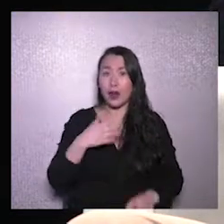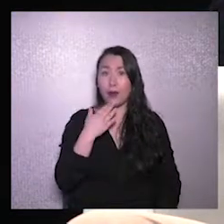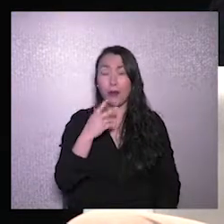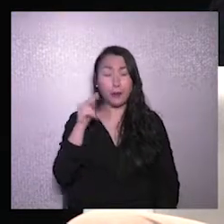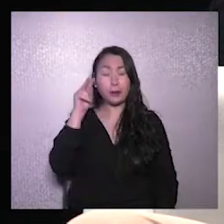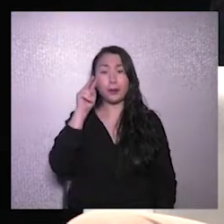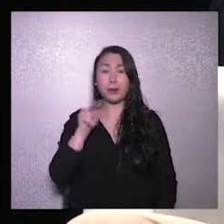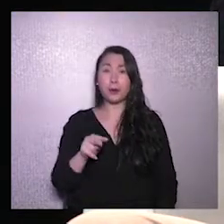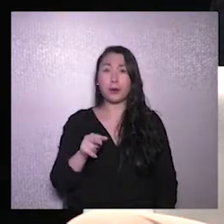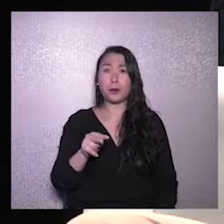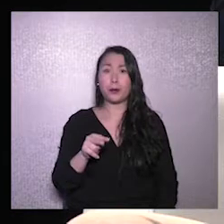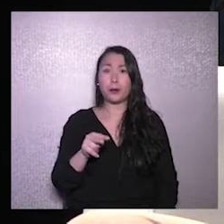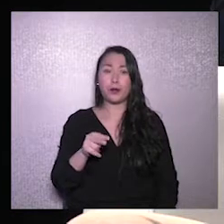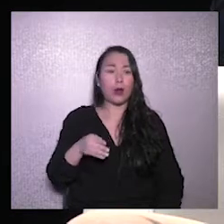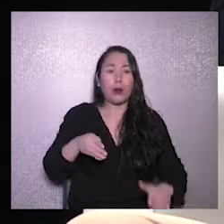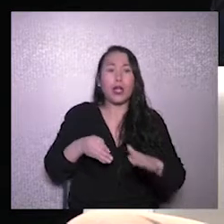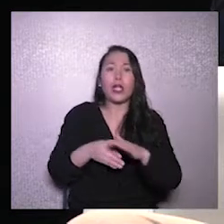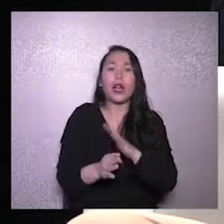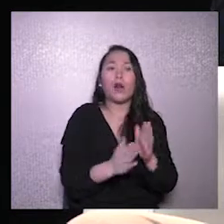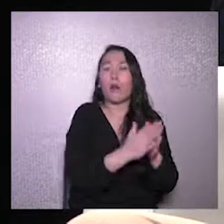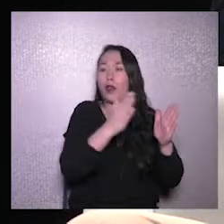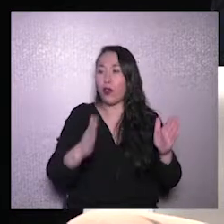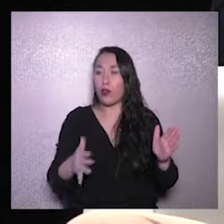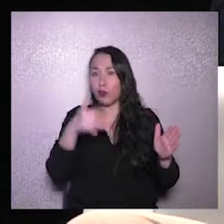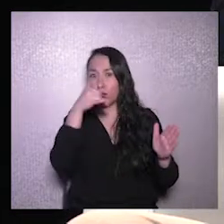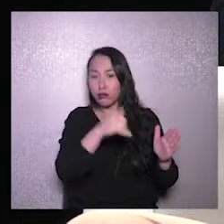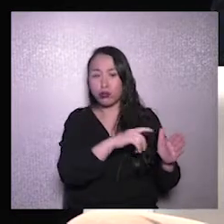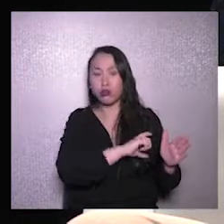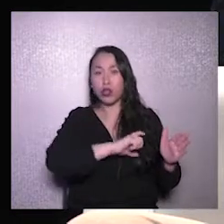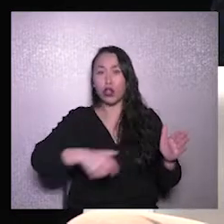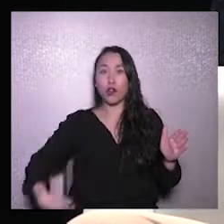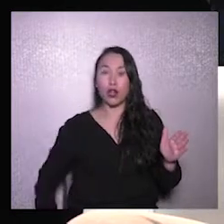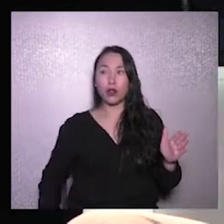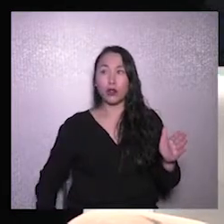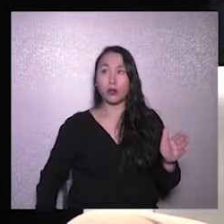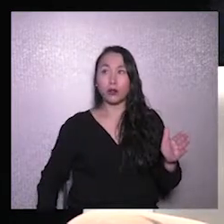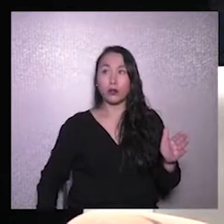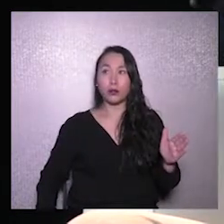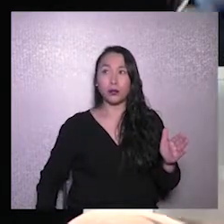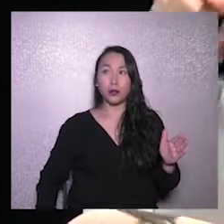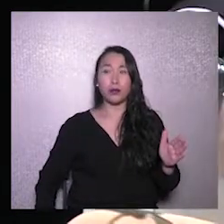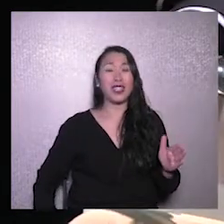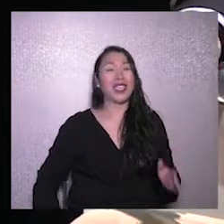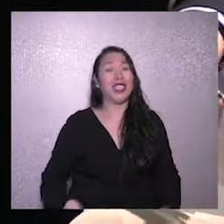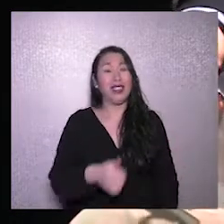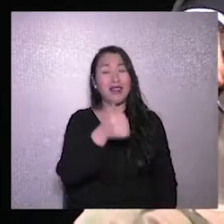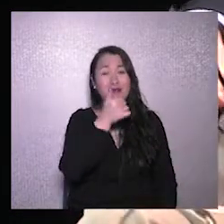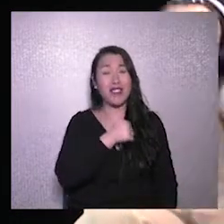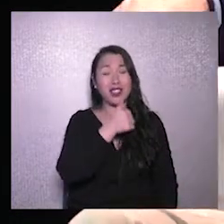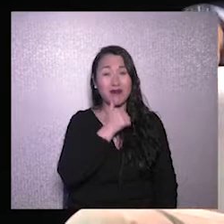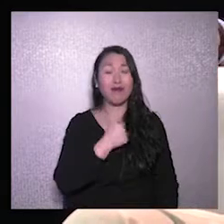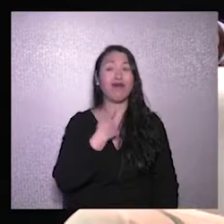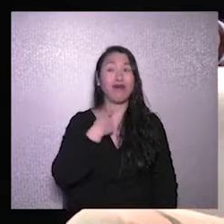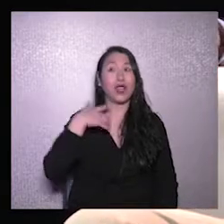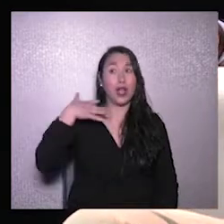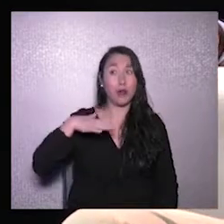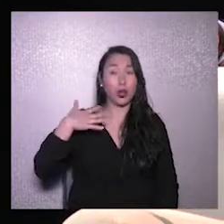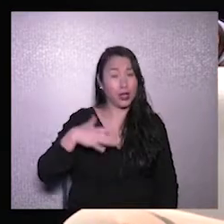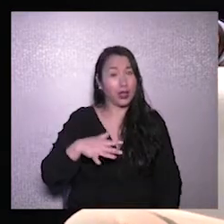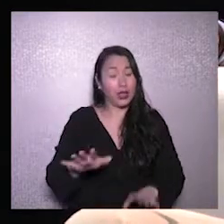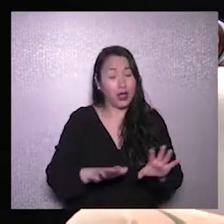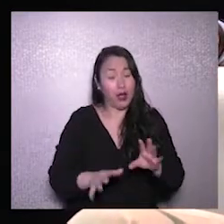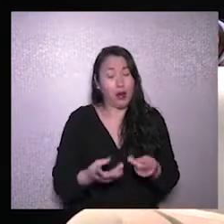que vamos a entrar en un periodo de gobierno que va a tener holguras negativas, o sea, déficit importantes, ¿no?, de